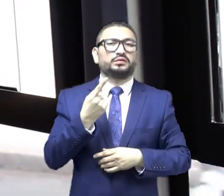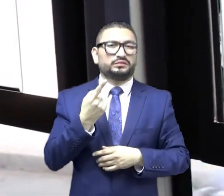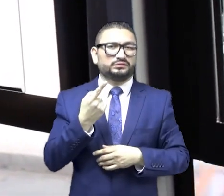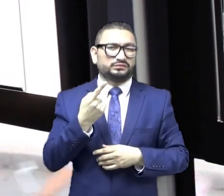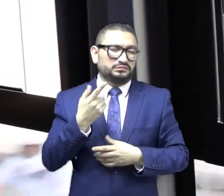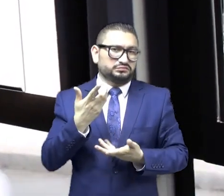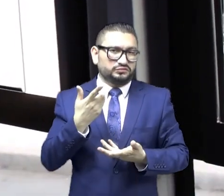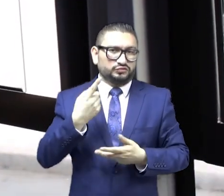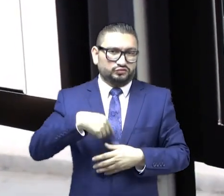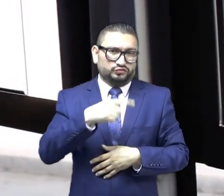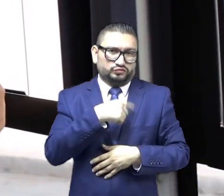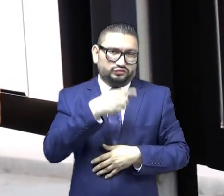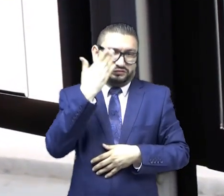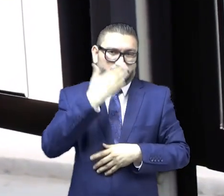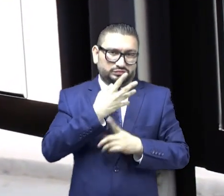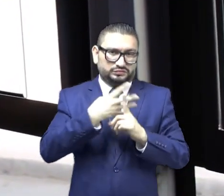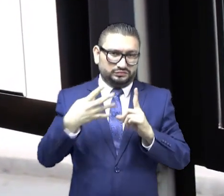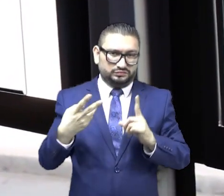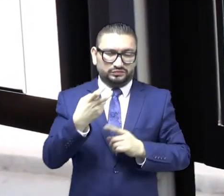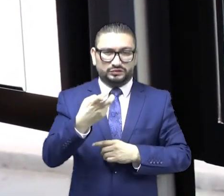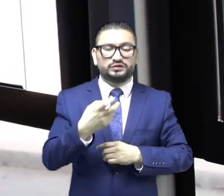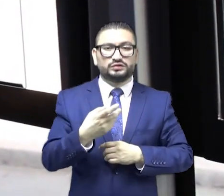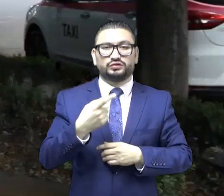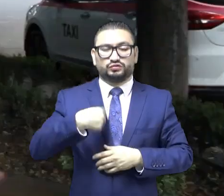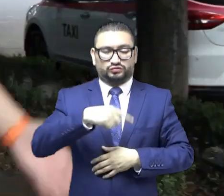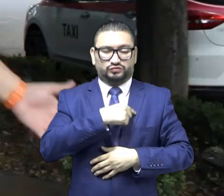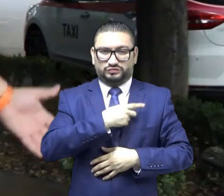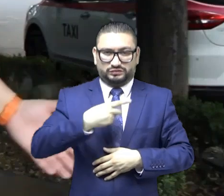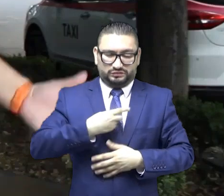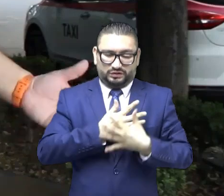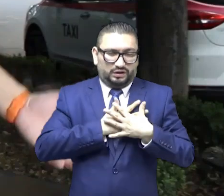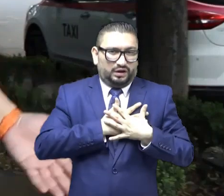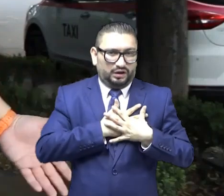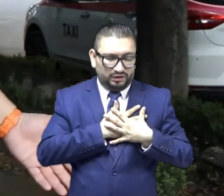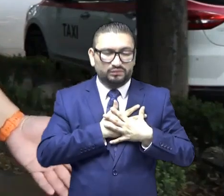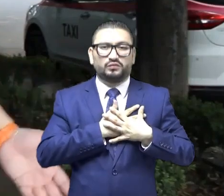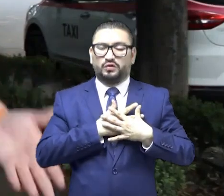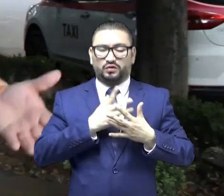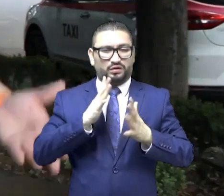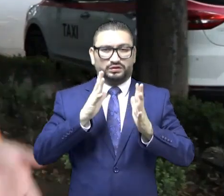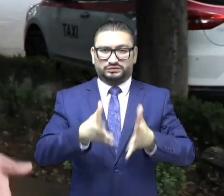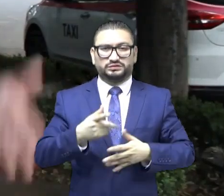el tipo de orientación sexual que tenemos. Hay que amarnos tal cual